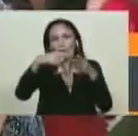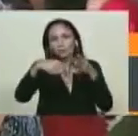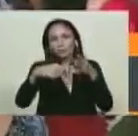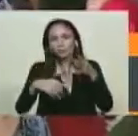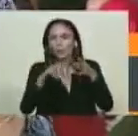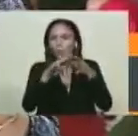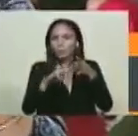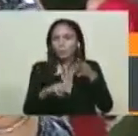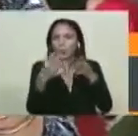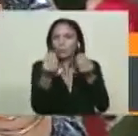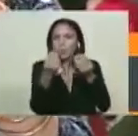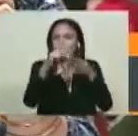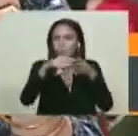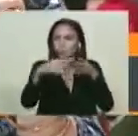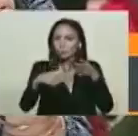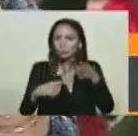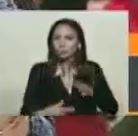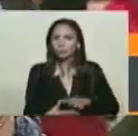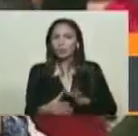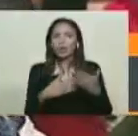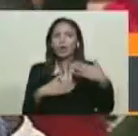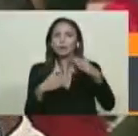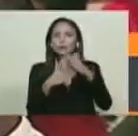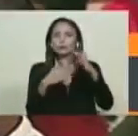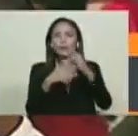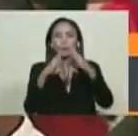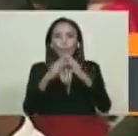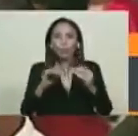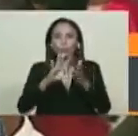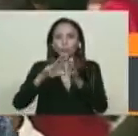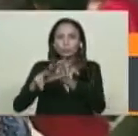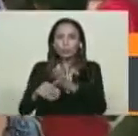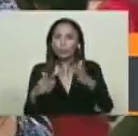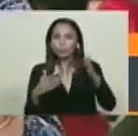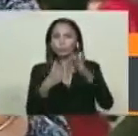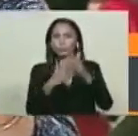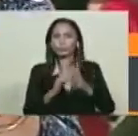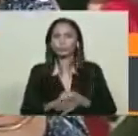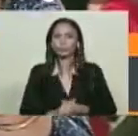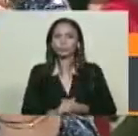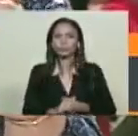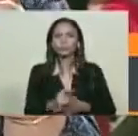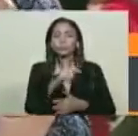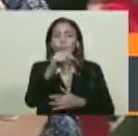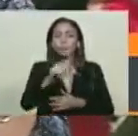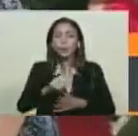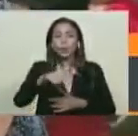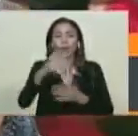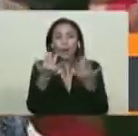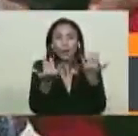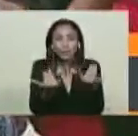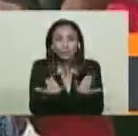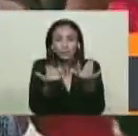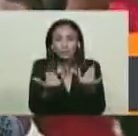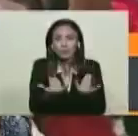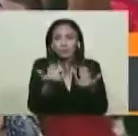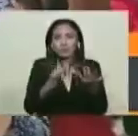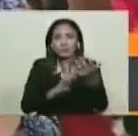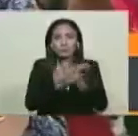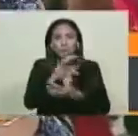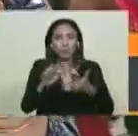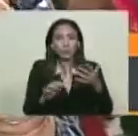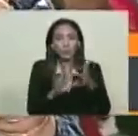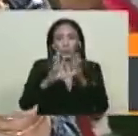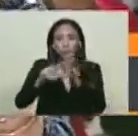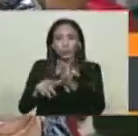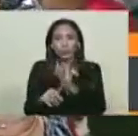la materia del combate a la criminalidad. Hoy hay una casta criminal que es la